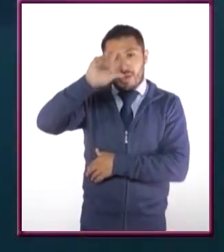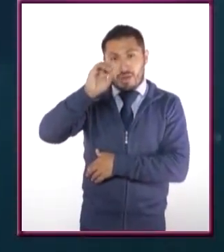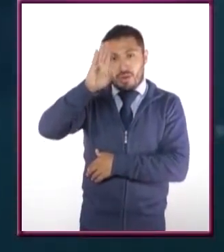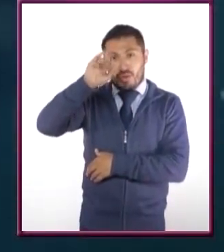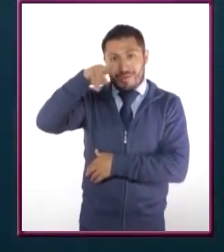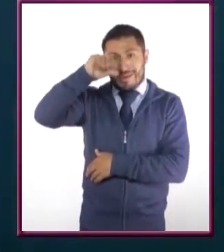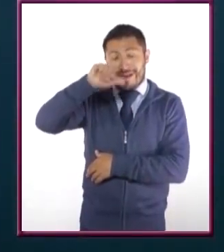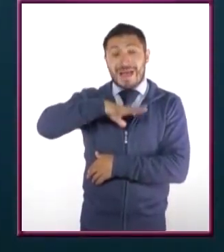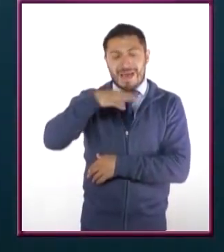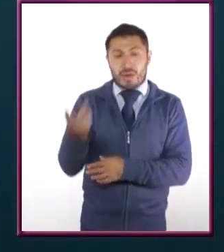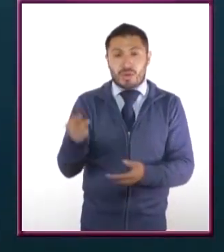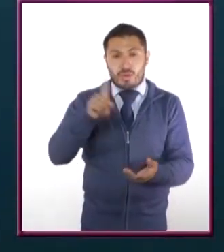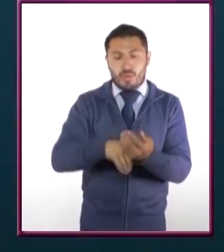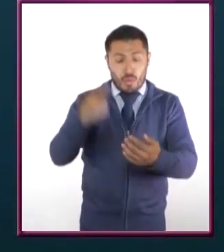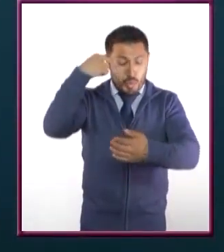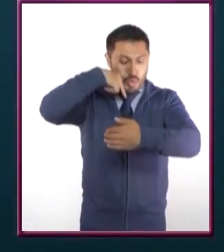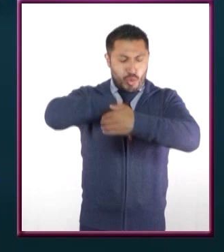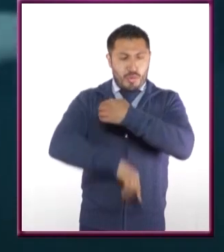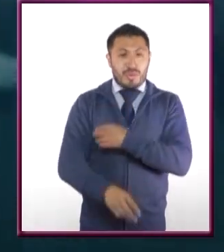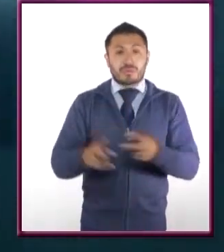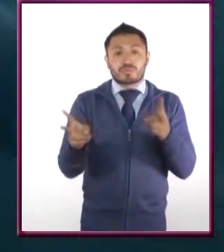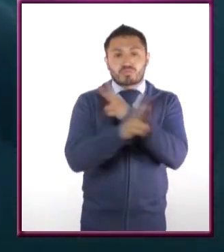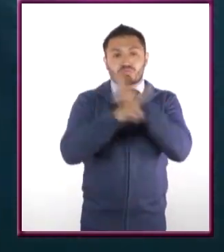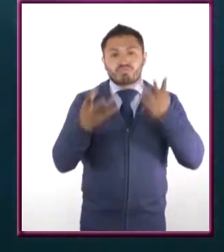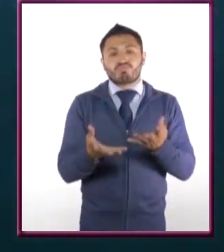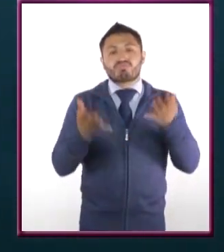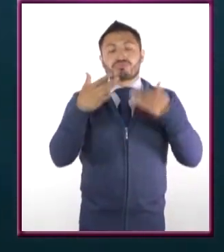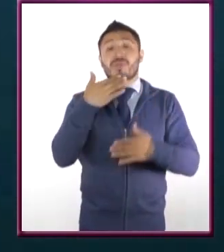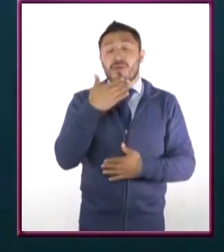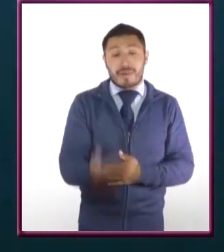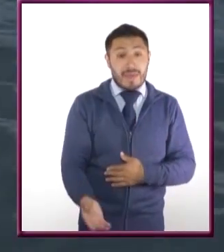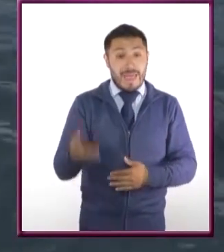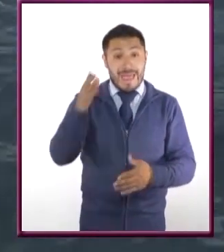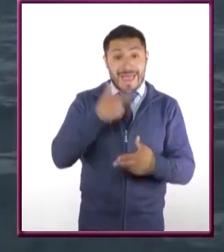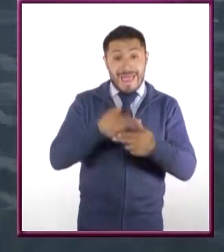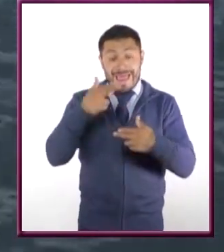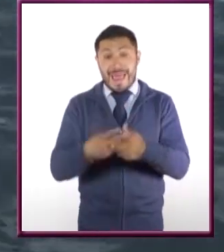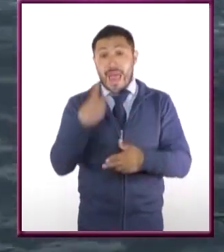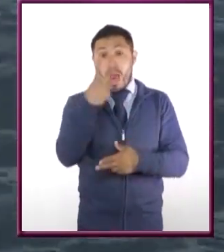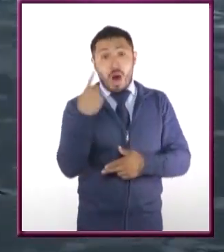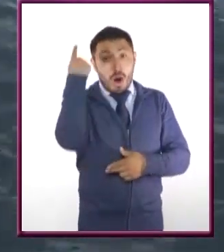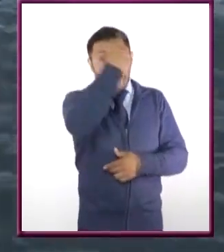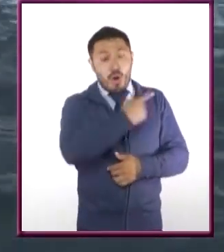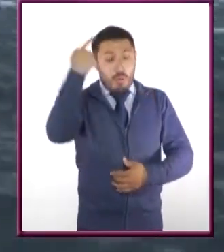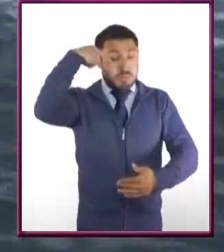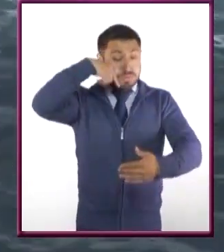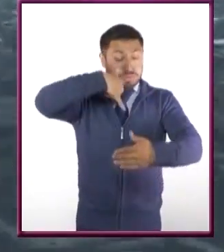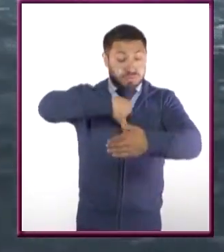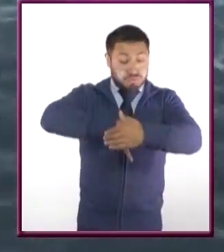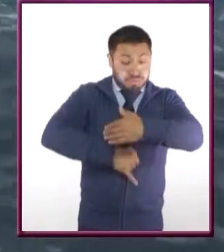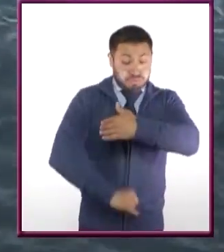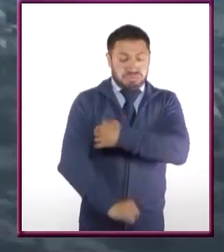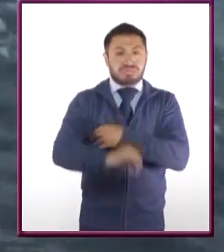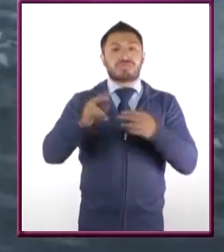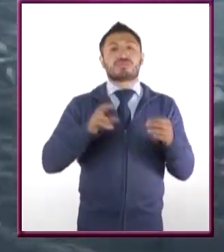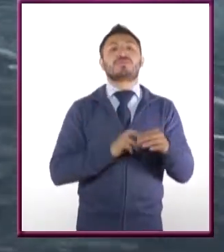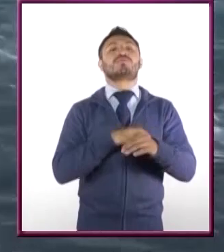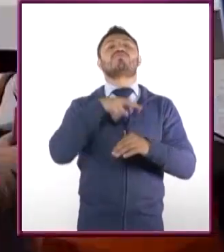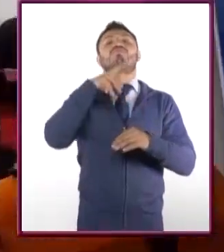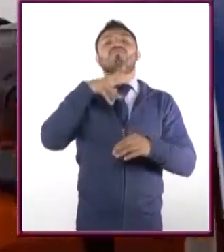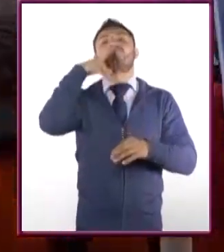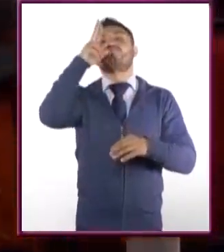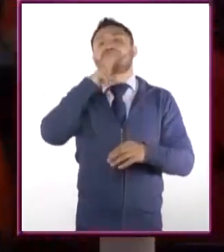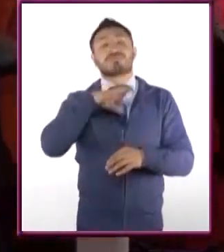mantener sus órganos oxigenados en inmersiones que pueden durar hasta 2 horas sin salir a respirar a la